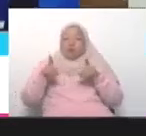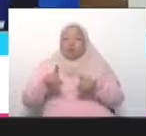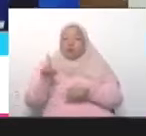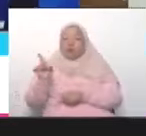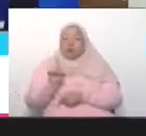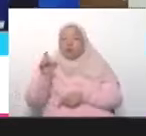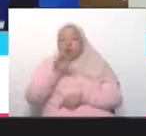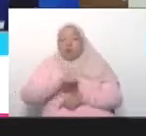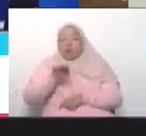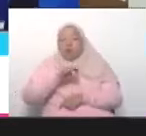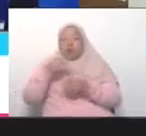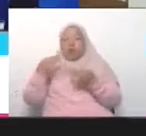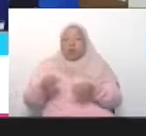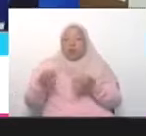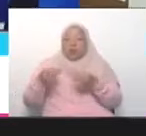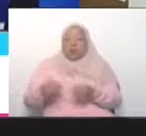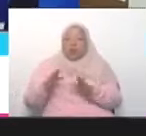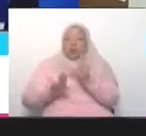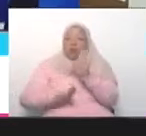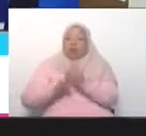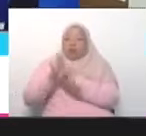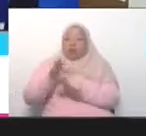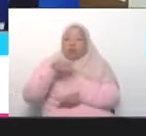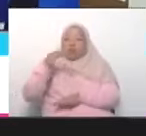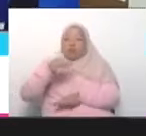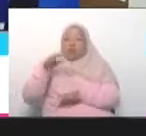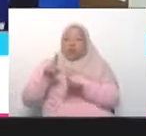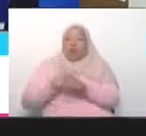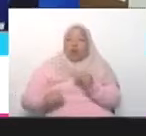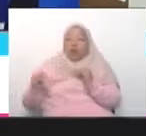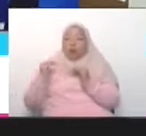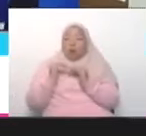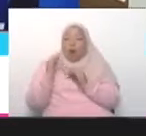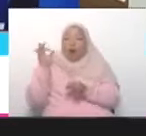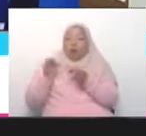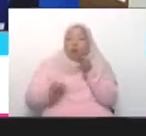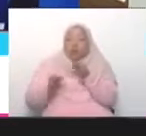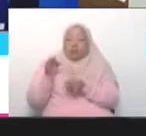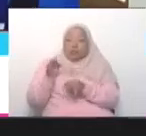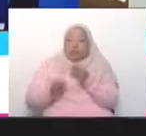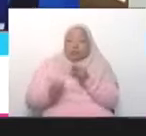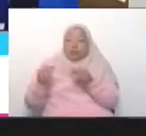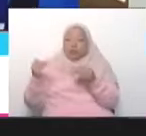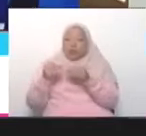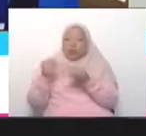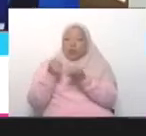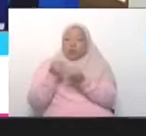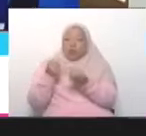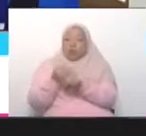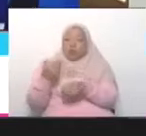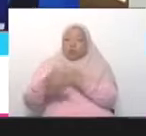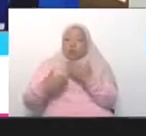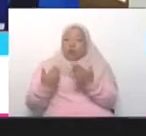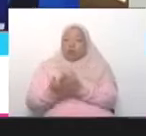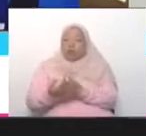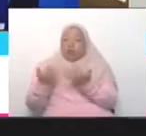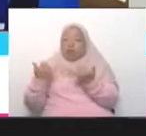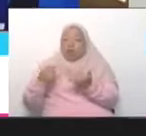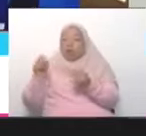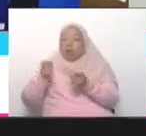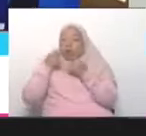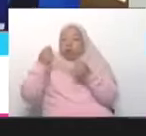social, siempre muy nacionalista, siempre muy igualitario, de justicia. La gaita fue el gran instrumento de